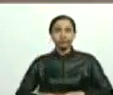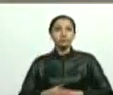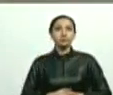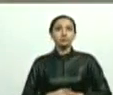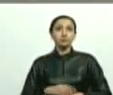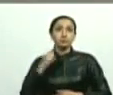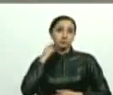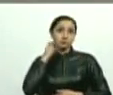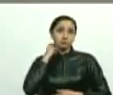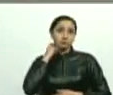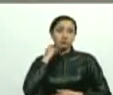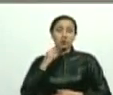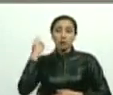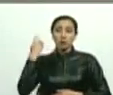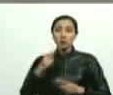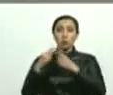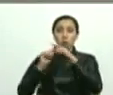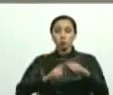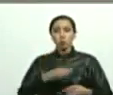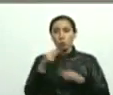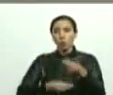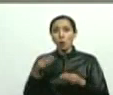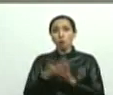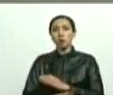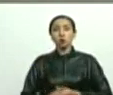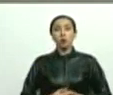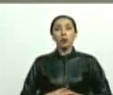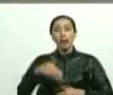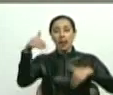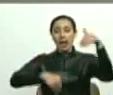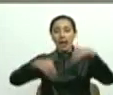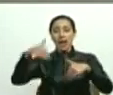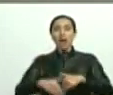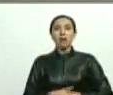Y luego nos tocó ir a las elecciones presidenciales,